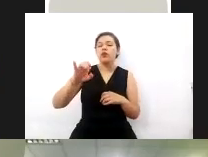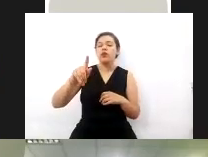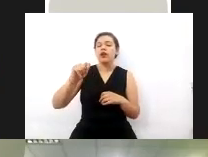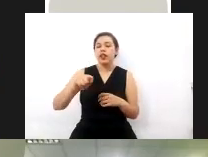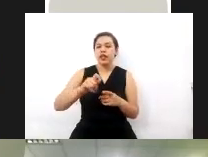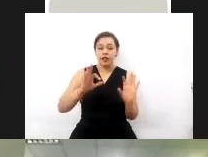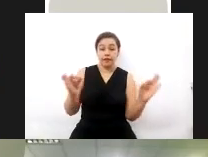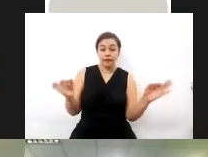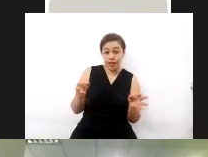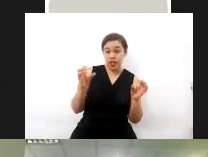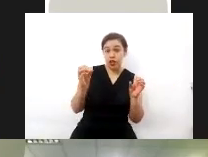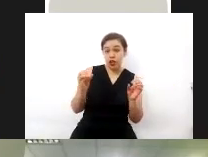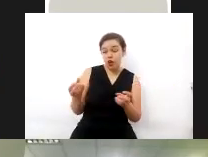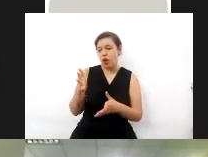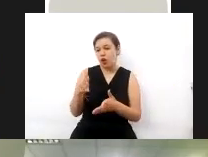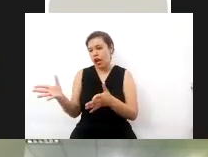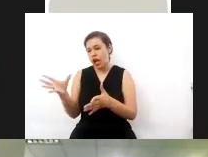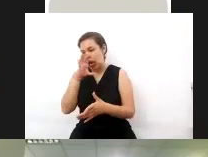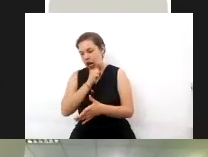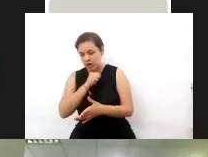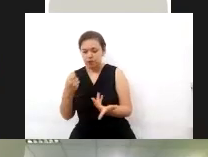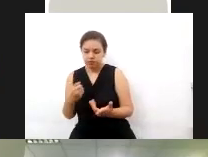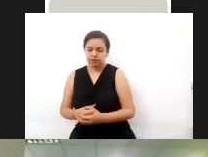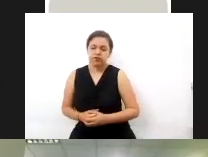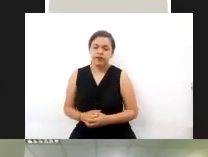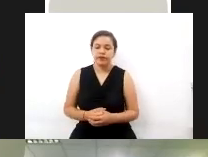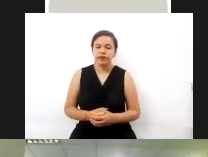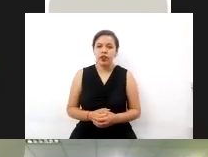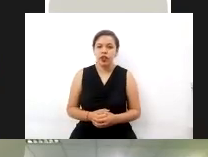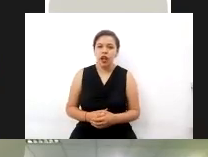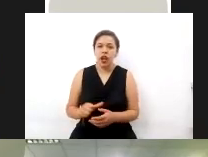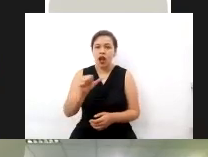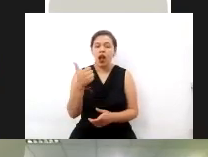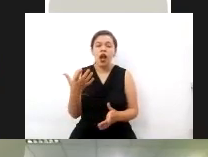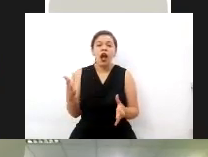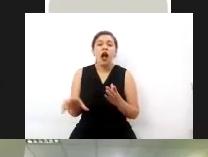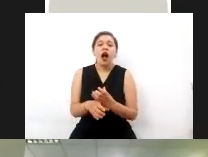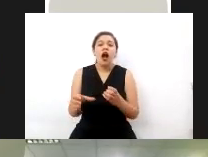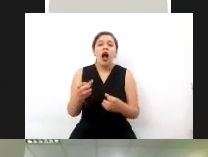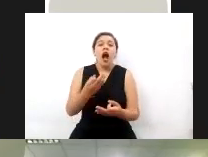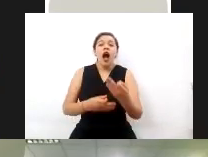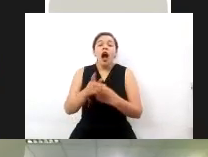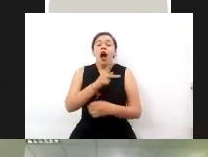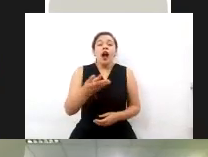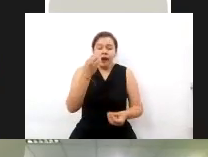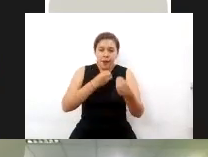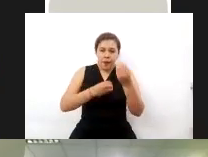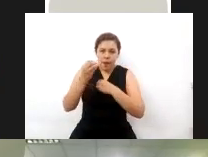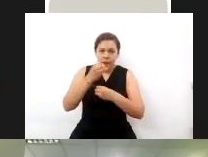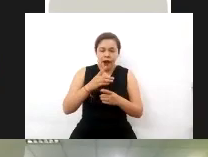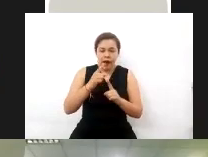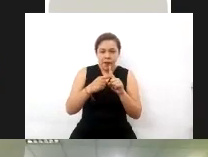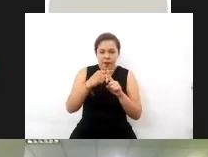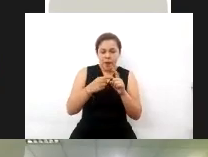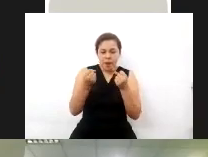caliente. El otro elemento es que hay que mantener todos los alimentos a temperaturas seguras. Este va muy